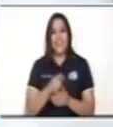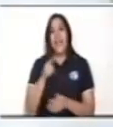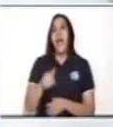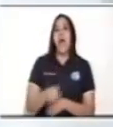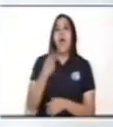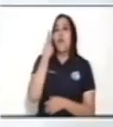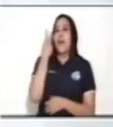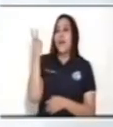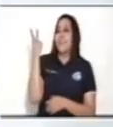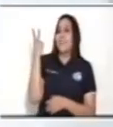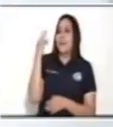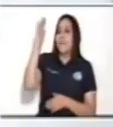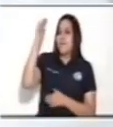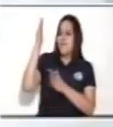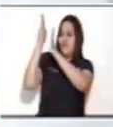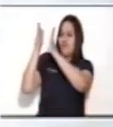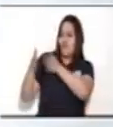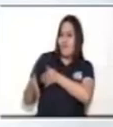esta.